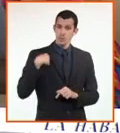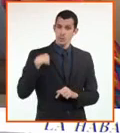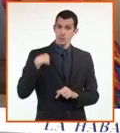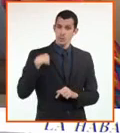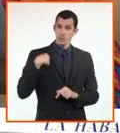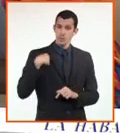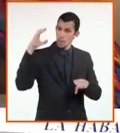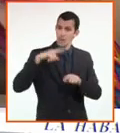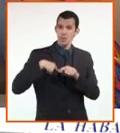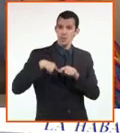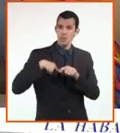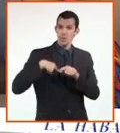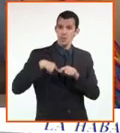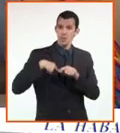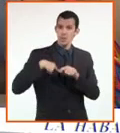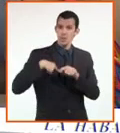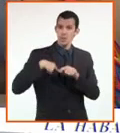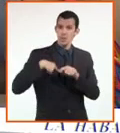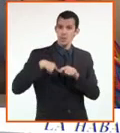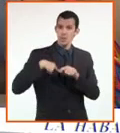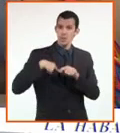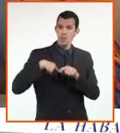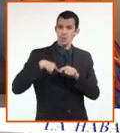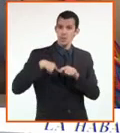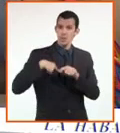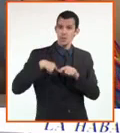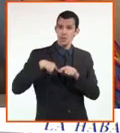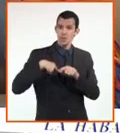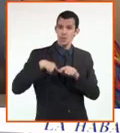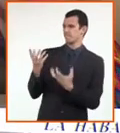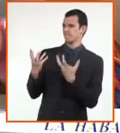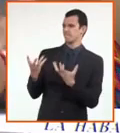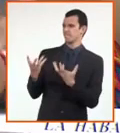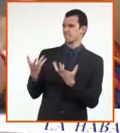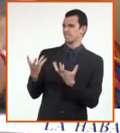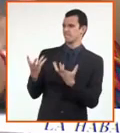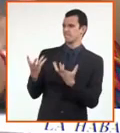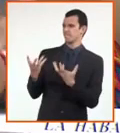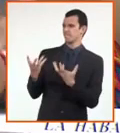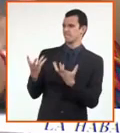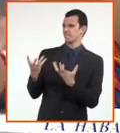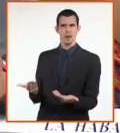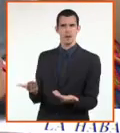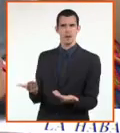nacida en Colombia, pero más cubana que el cubano,